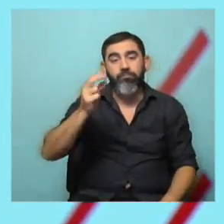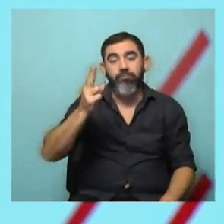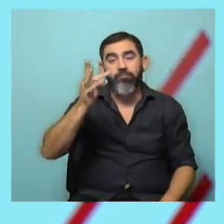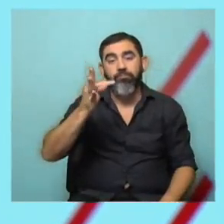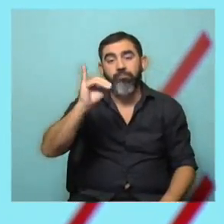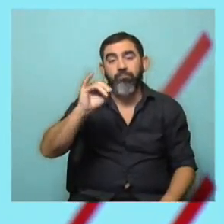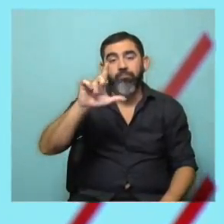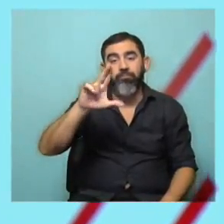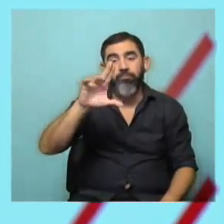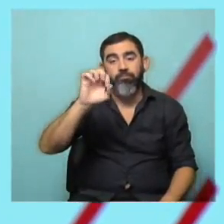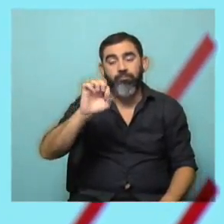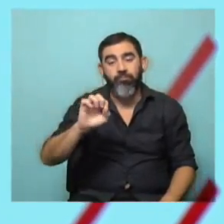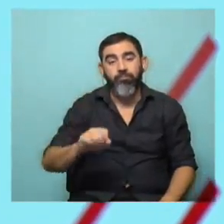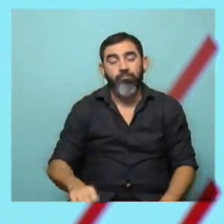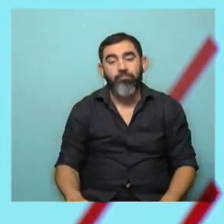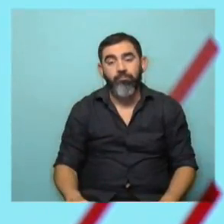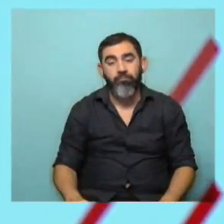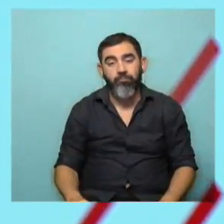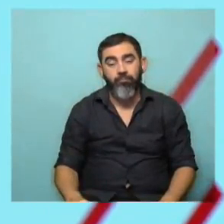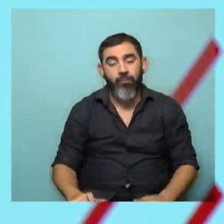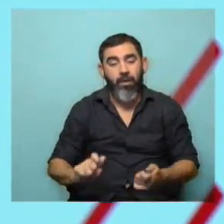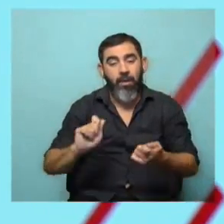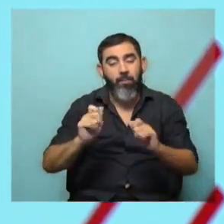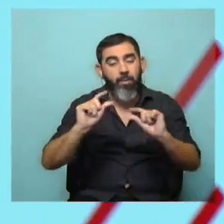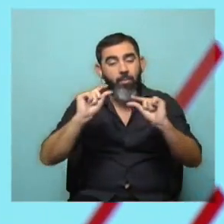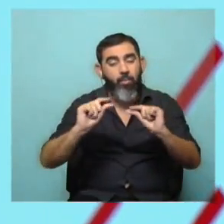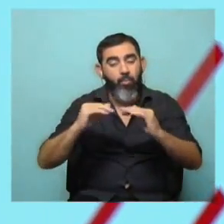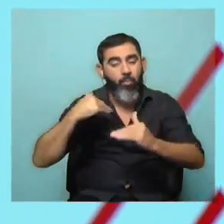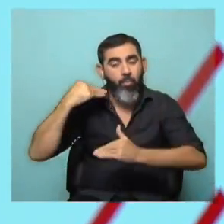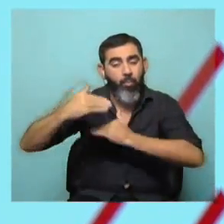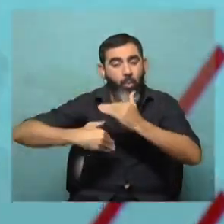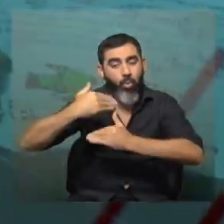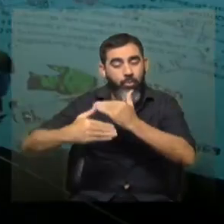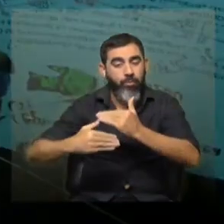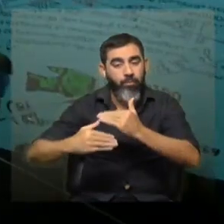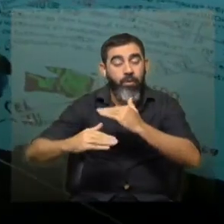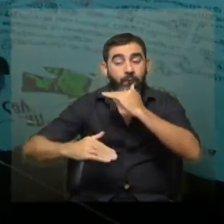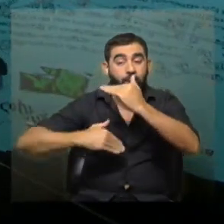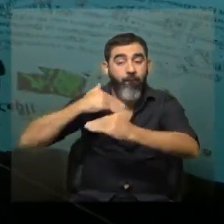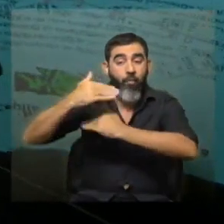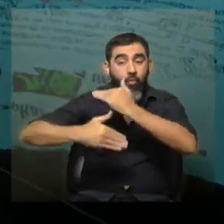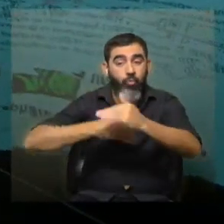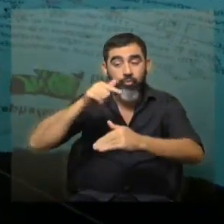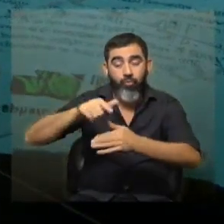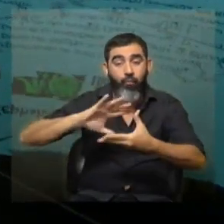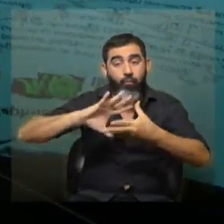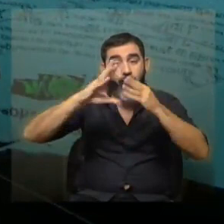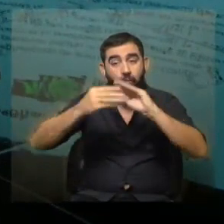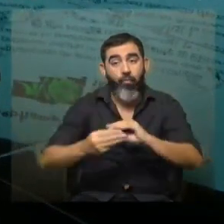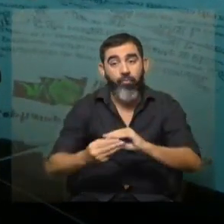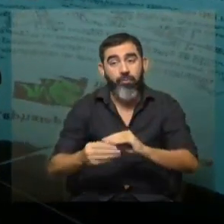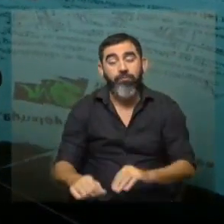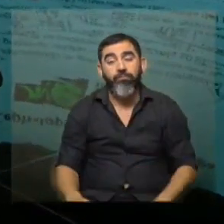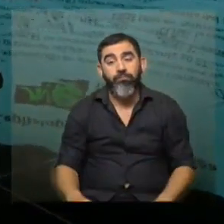no demasiado a lo largo de cientos de millones de años de evolución, ¿no? Sí, exactamente. La evolución, por ejemplo, de estas formas que son